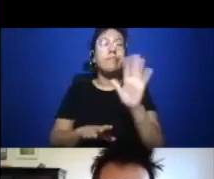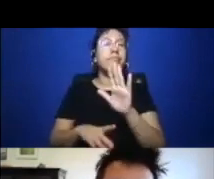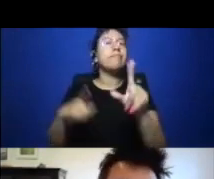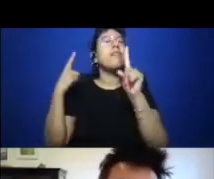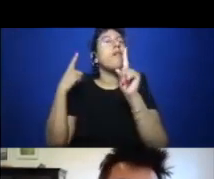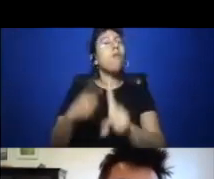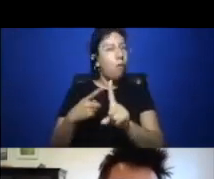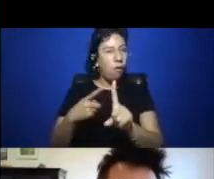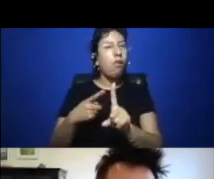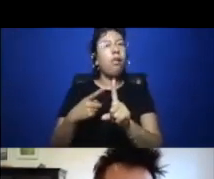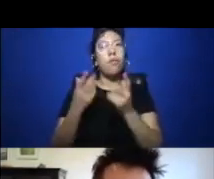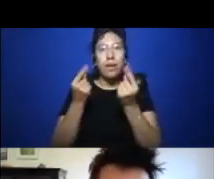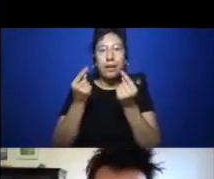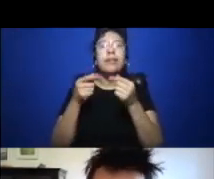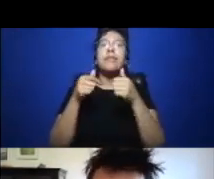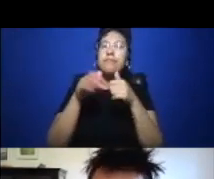meta es